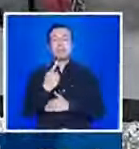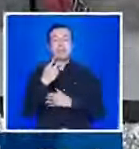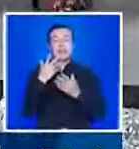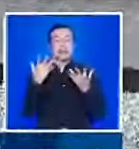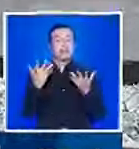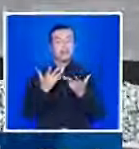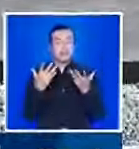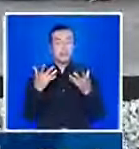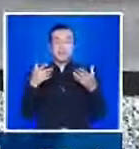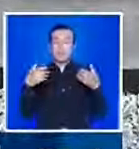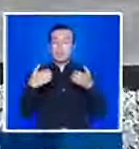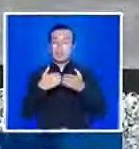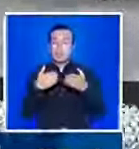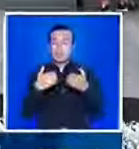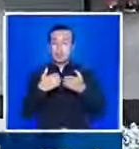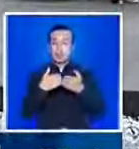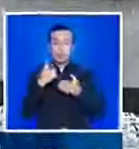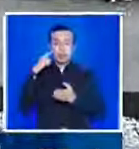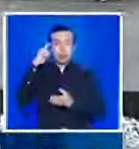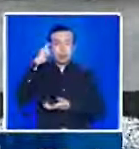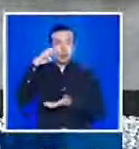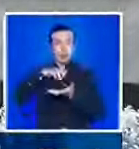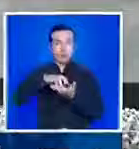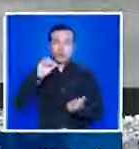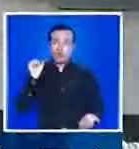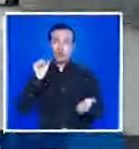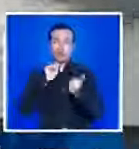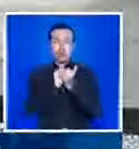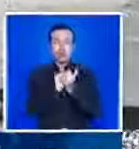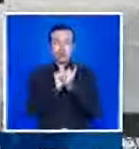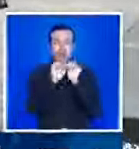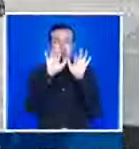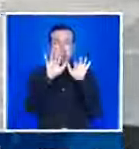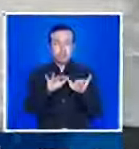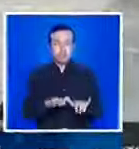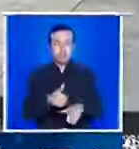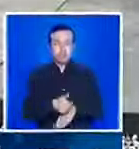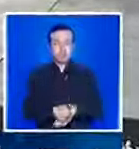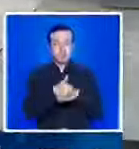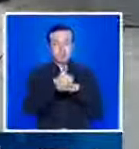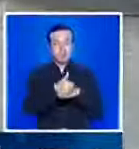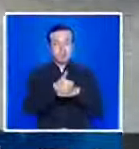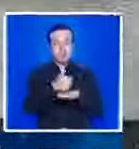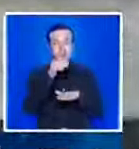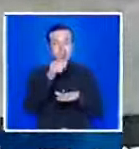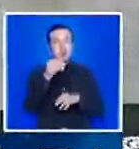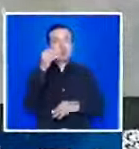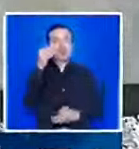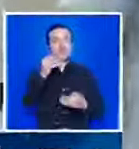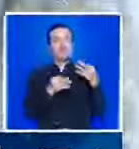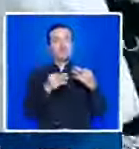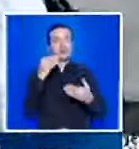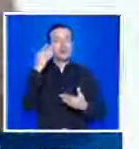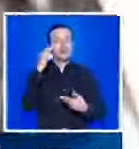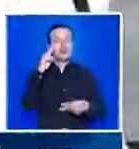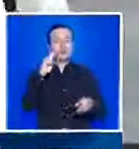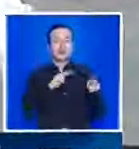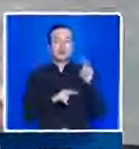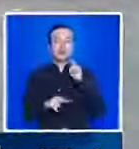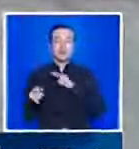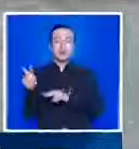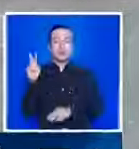del gabinete de gobierno acompañaría a la secretaria de Estado a este juicio político. Vemos movimiento por